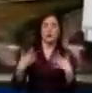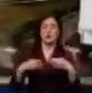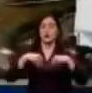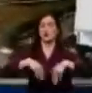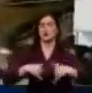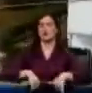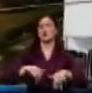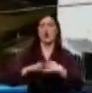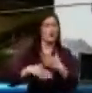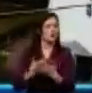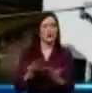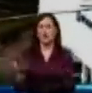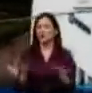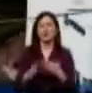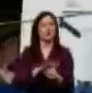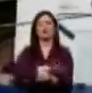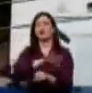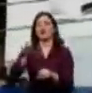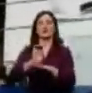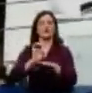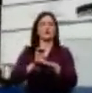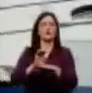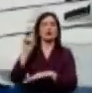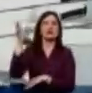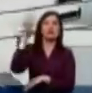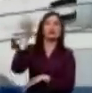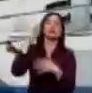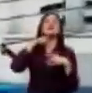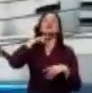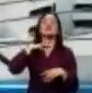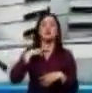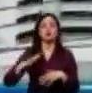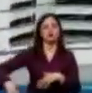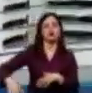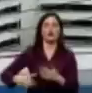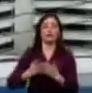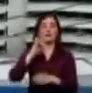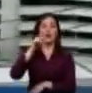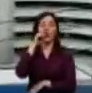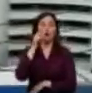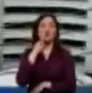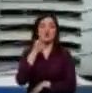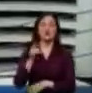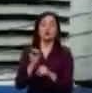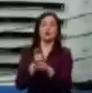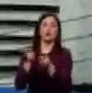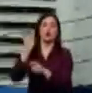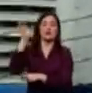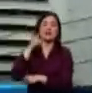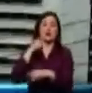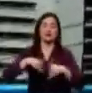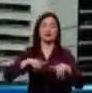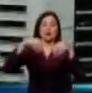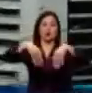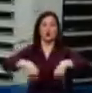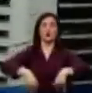fuerte invierno, ¿no? Parece que el verano va a llegar bastante tarde porque en junio también anuncian las autoridades del INAMI que continuarán las lluvias y el